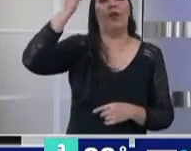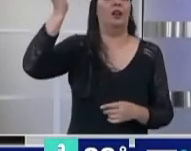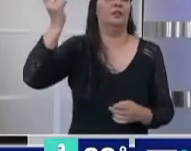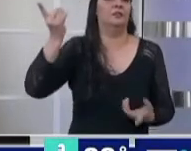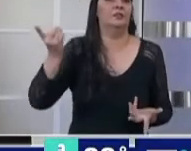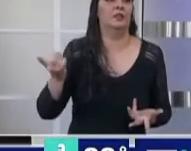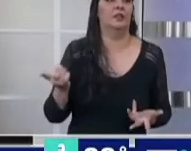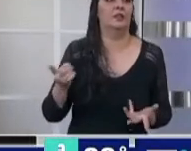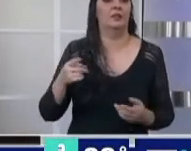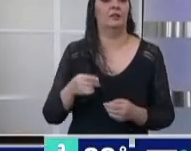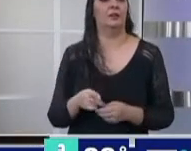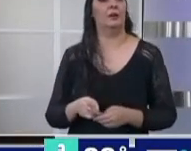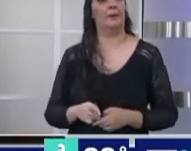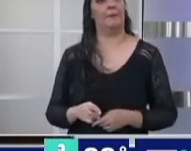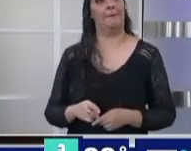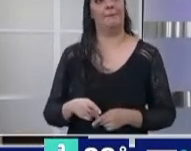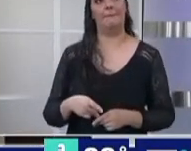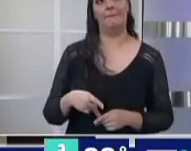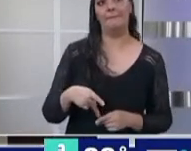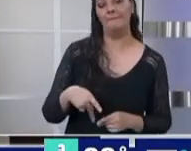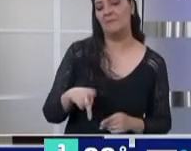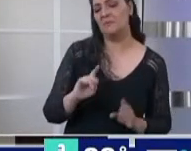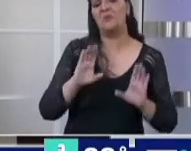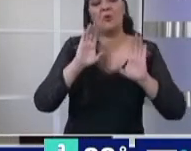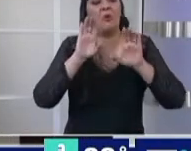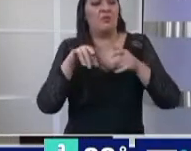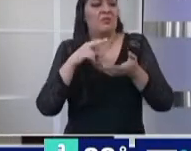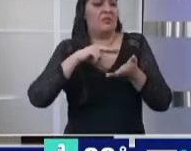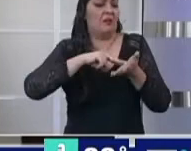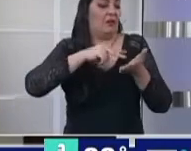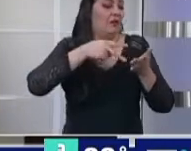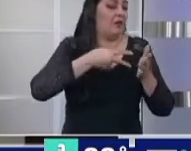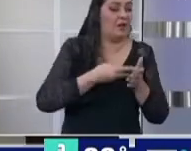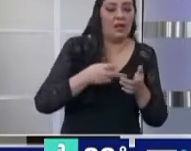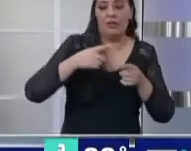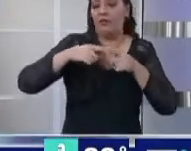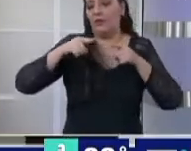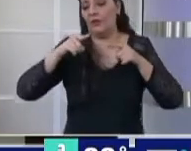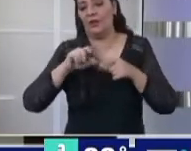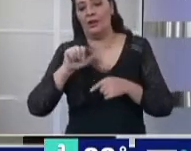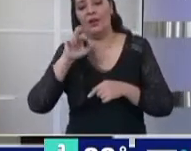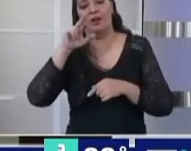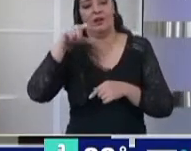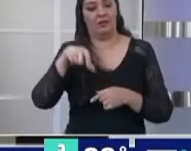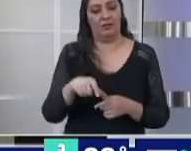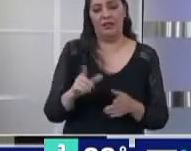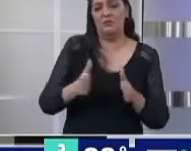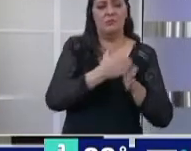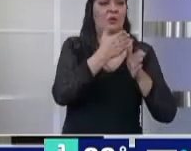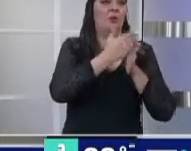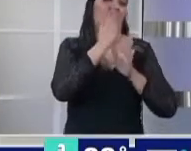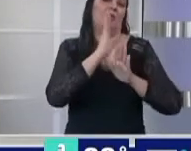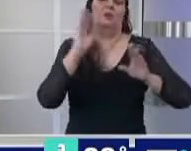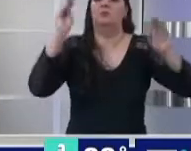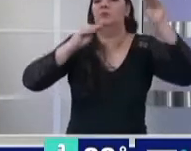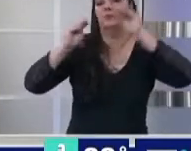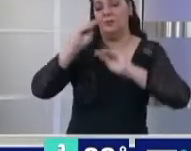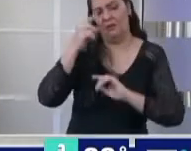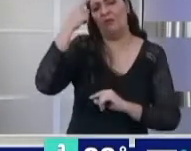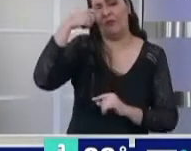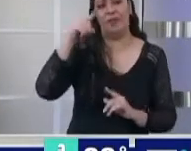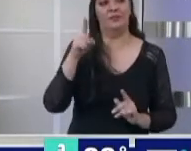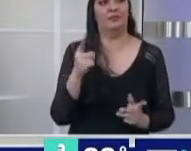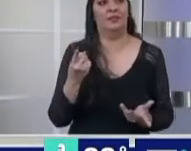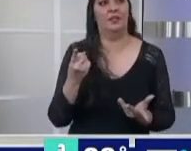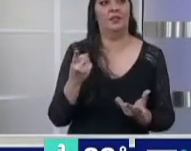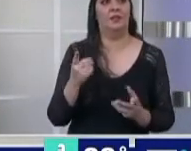recurso económico. Se contratan ingenieros, arquitectos, se contratan obreros y se construye el hospital o